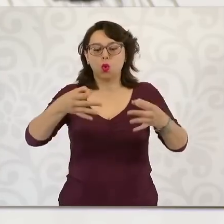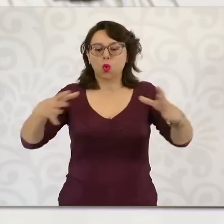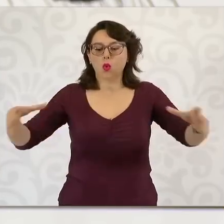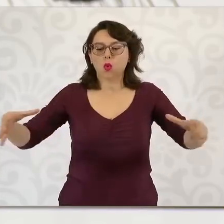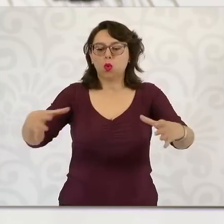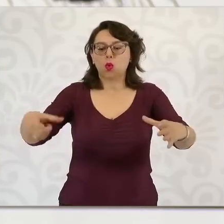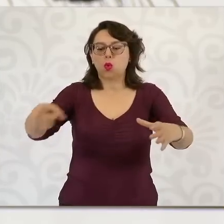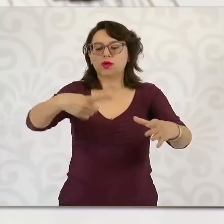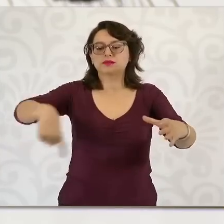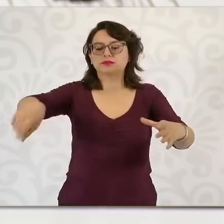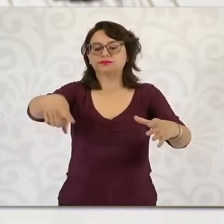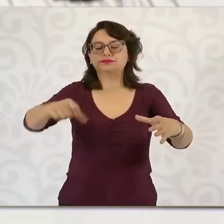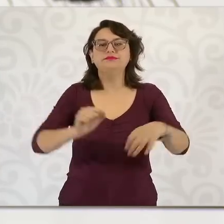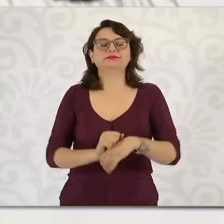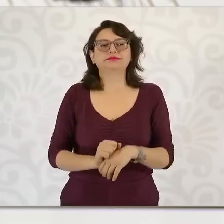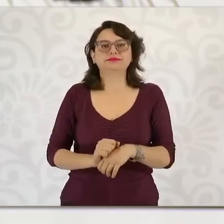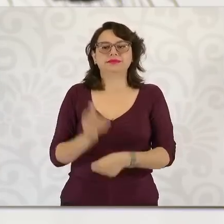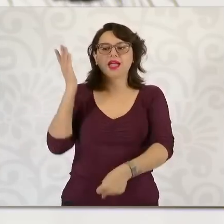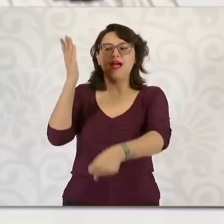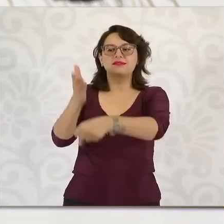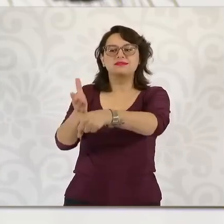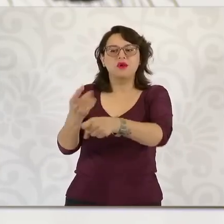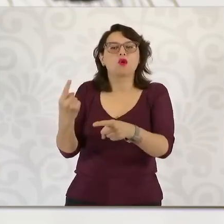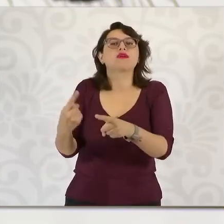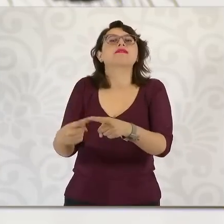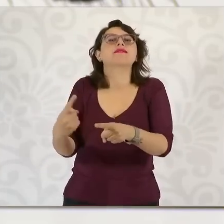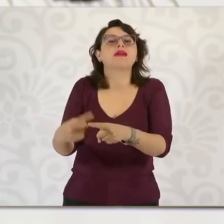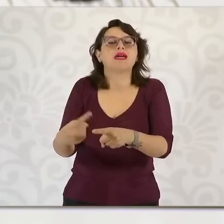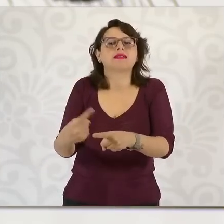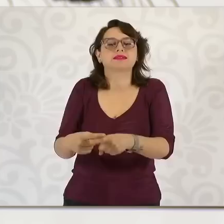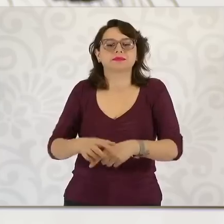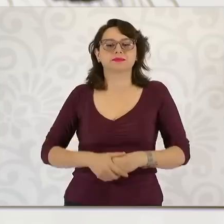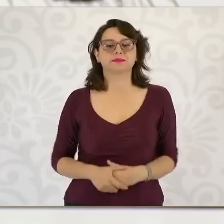Entonces, actualmente, si un juez